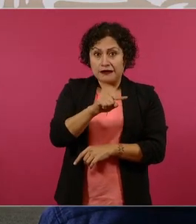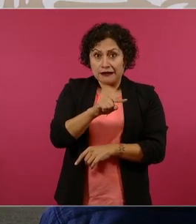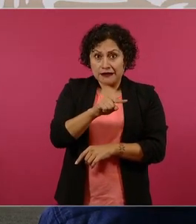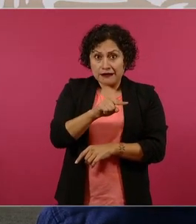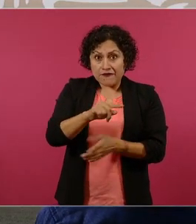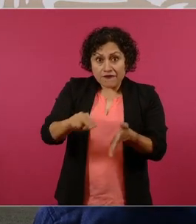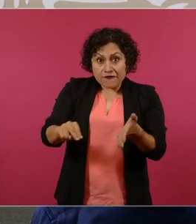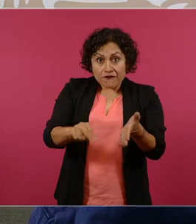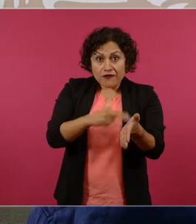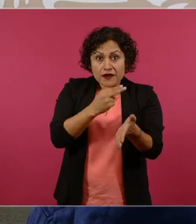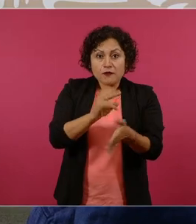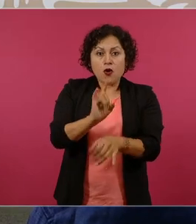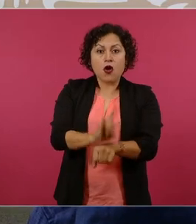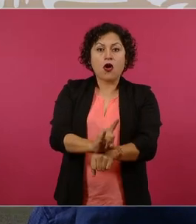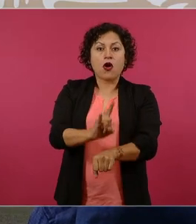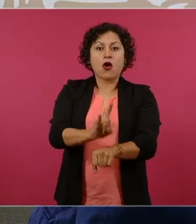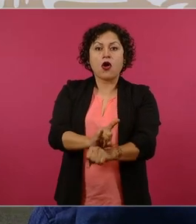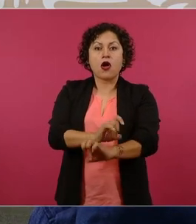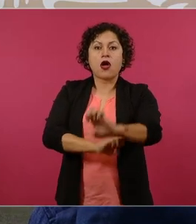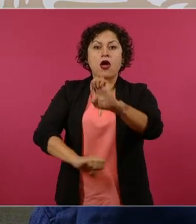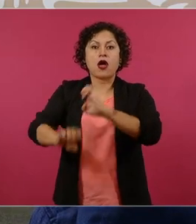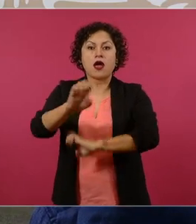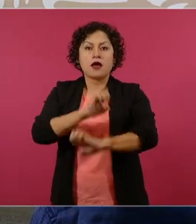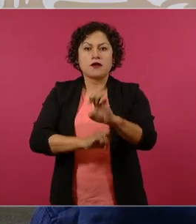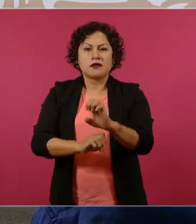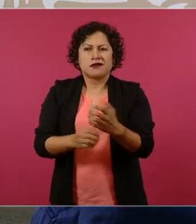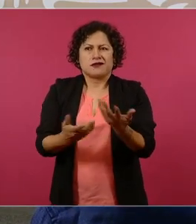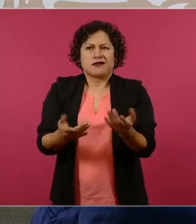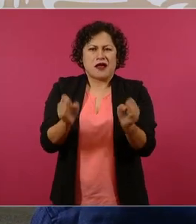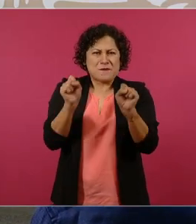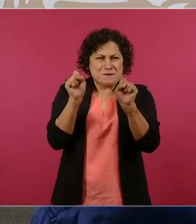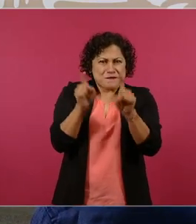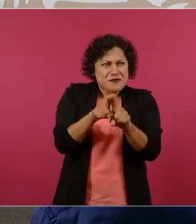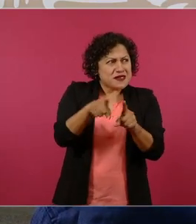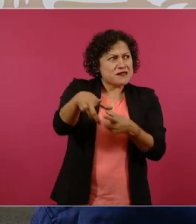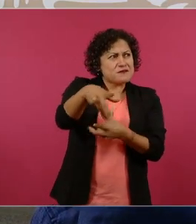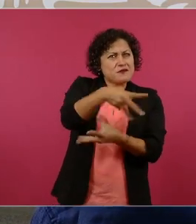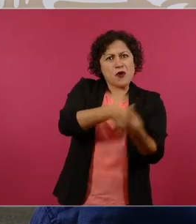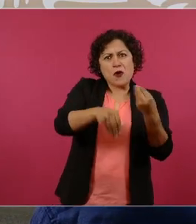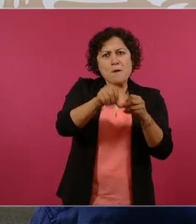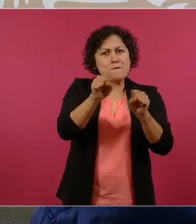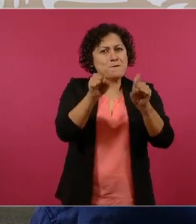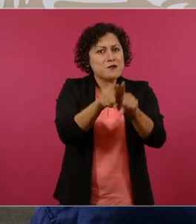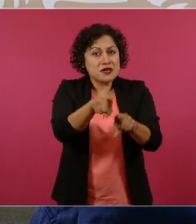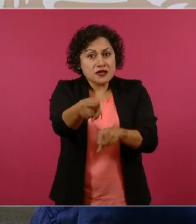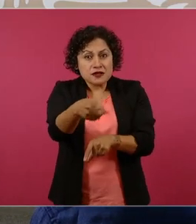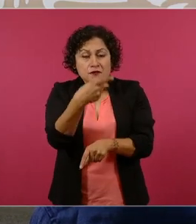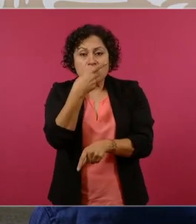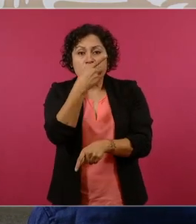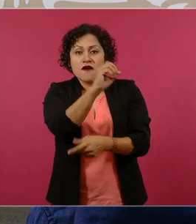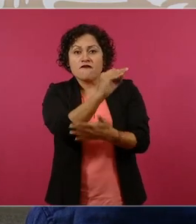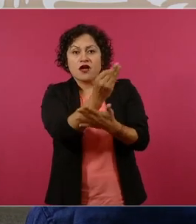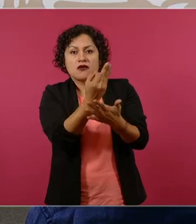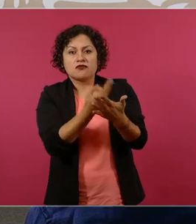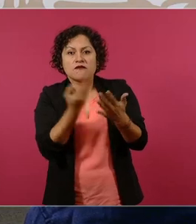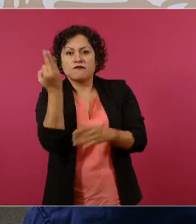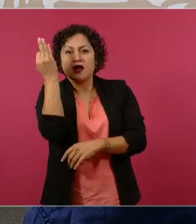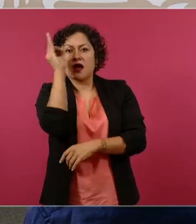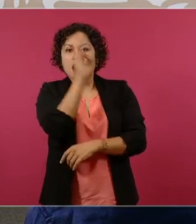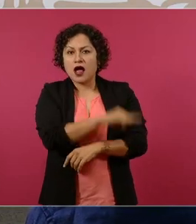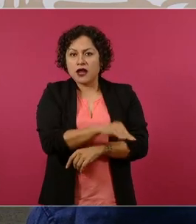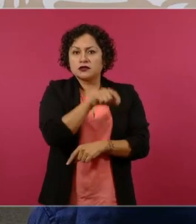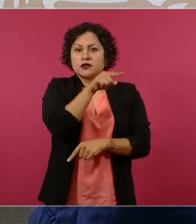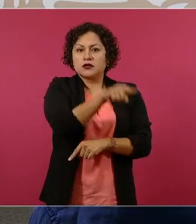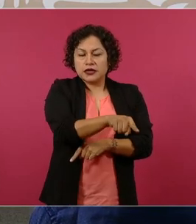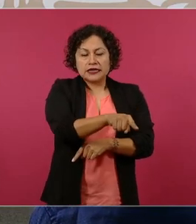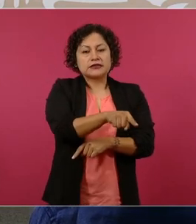la supuesta competencia son los mismos de la misma empresa Son factureras son empresas que entran cada